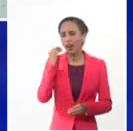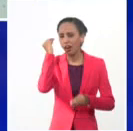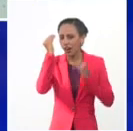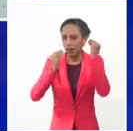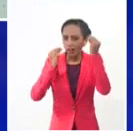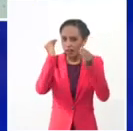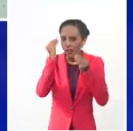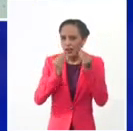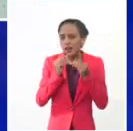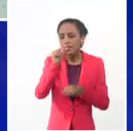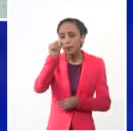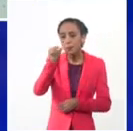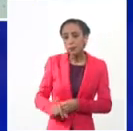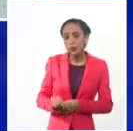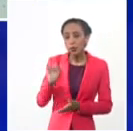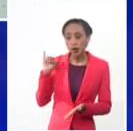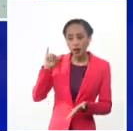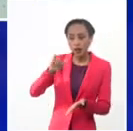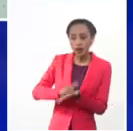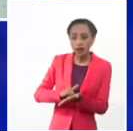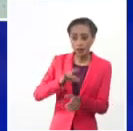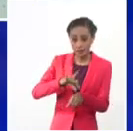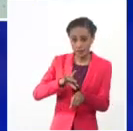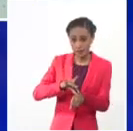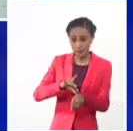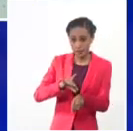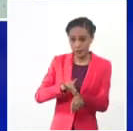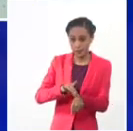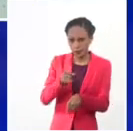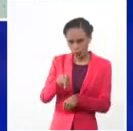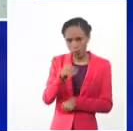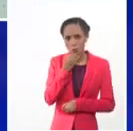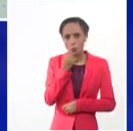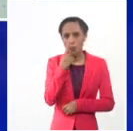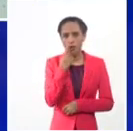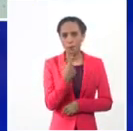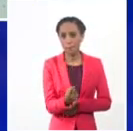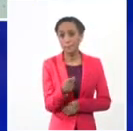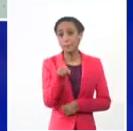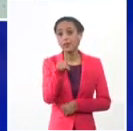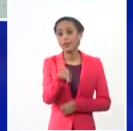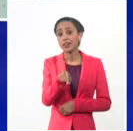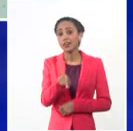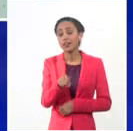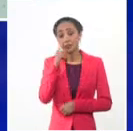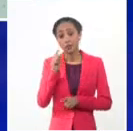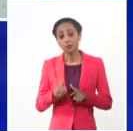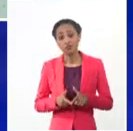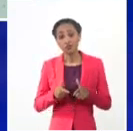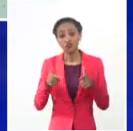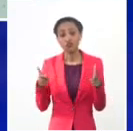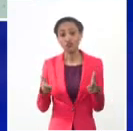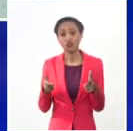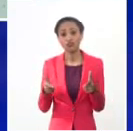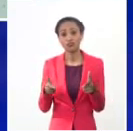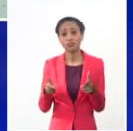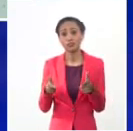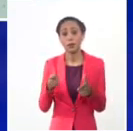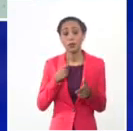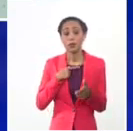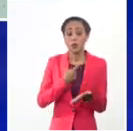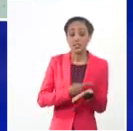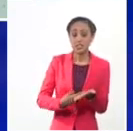a los casos importados, que ya ustedes pueden ver ahí que se incrementan de una semana a